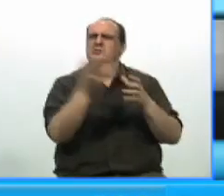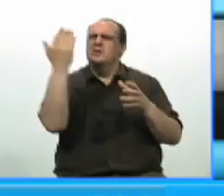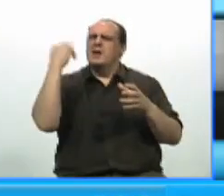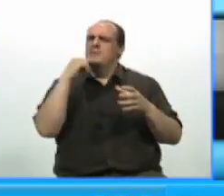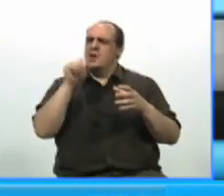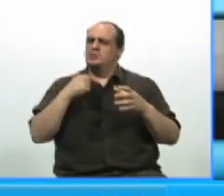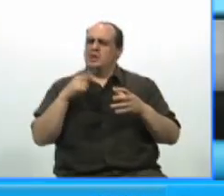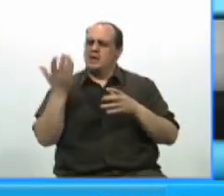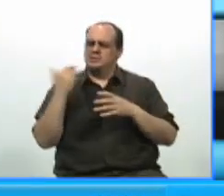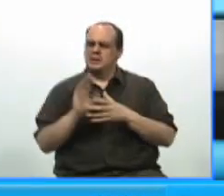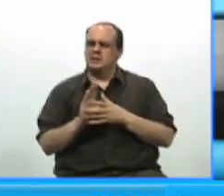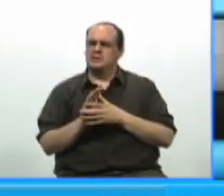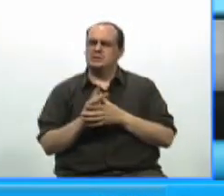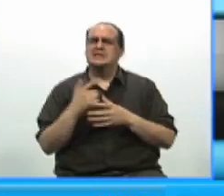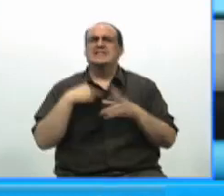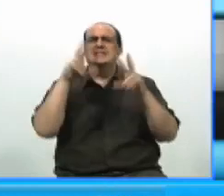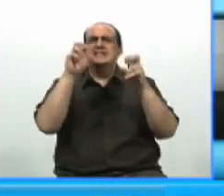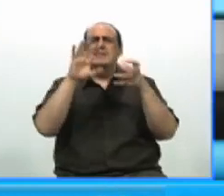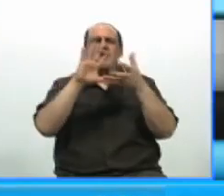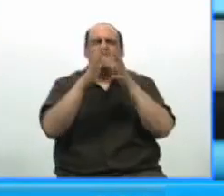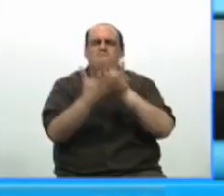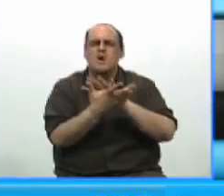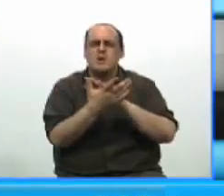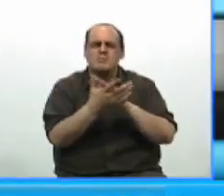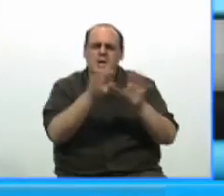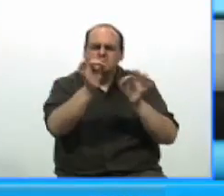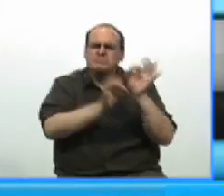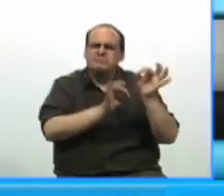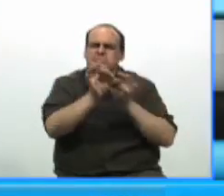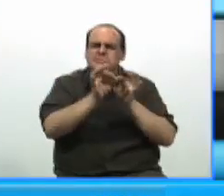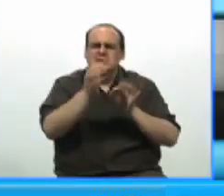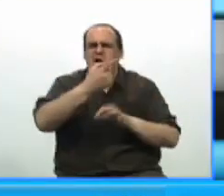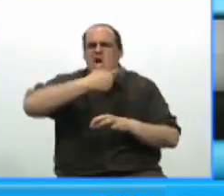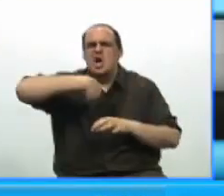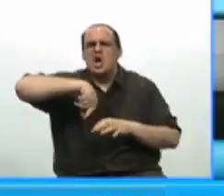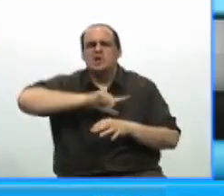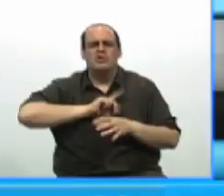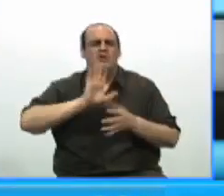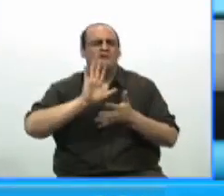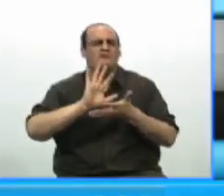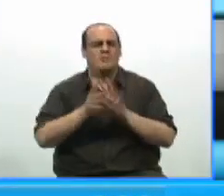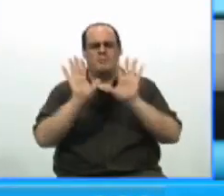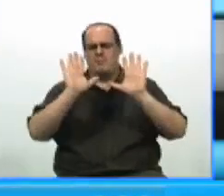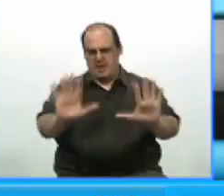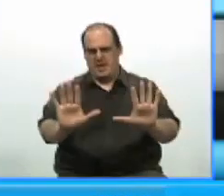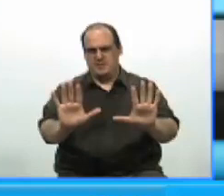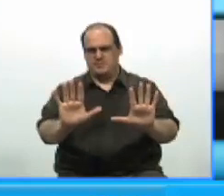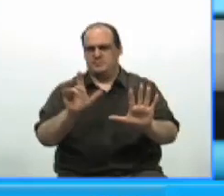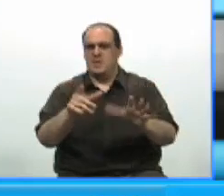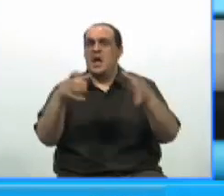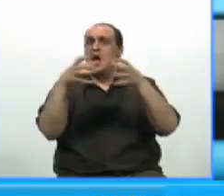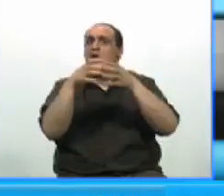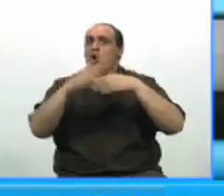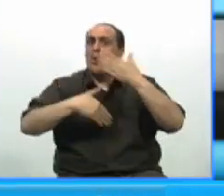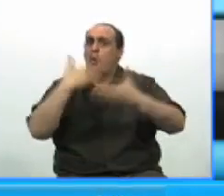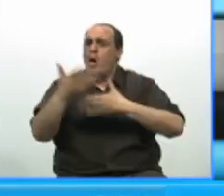pregunta, en lo que tiene que ver con los esquemas, nosotros tenemos que hacer un paréntesis y decir, bueno, nosotros le tenemos que enseñar a nuestros